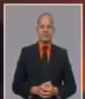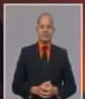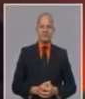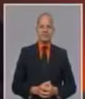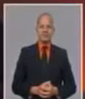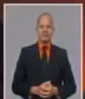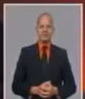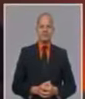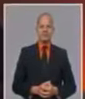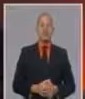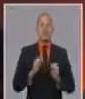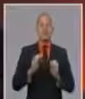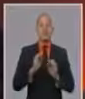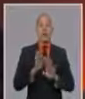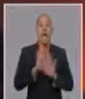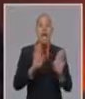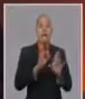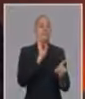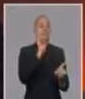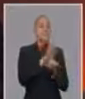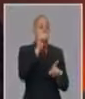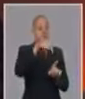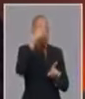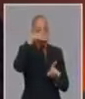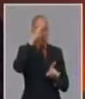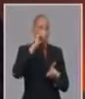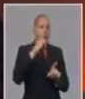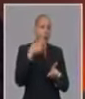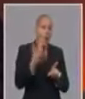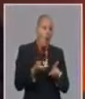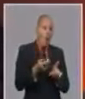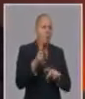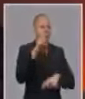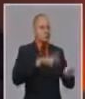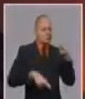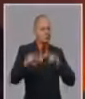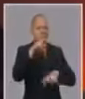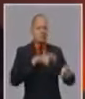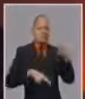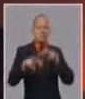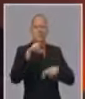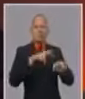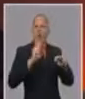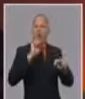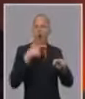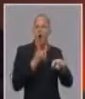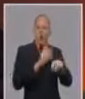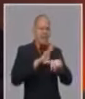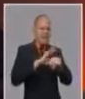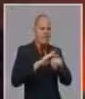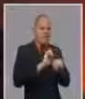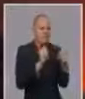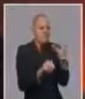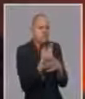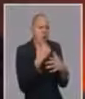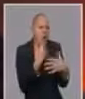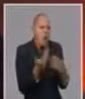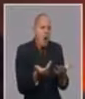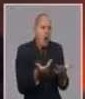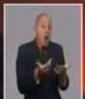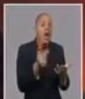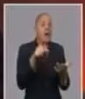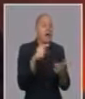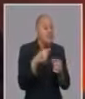la COVID-19 se ha hecho mucho énfasis en evitar el contagio de las personas vulnerables, digamos con padecimientos críticos, y ha habido una especie